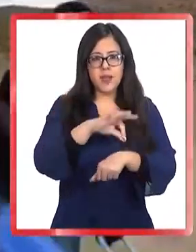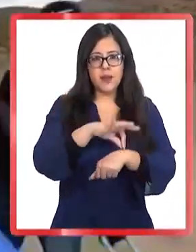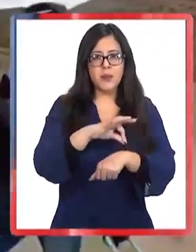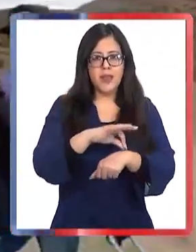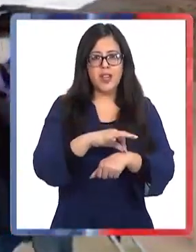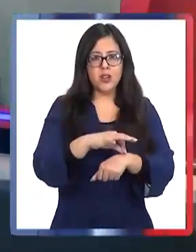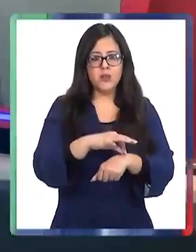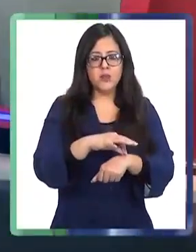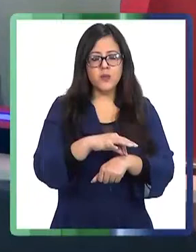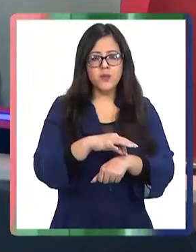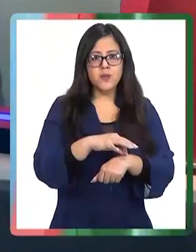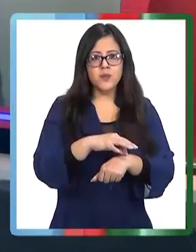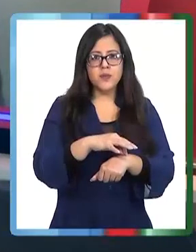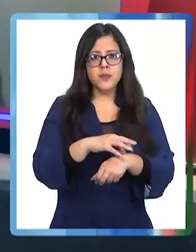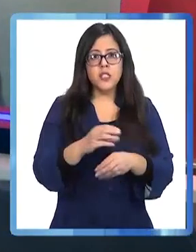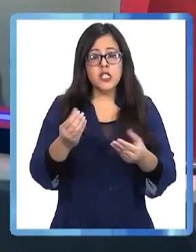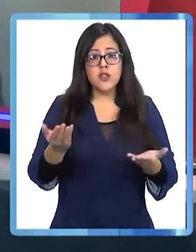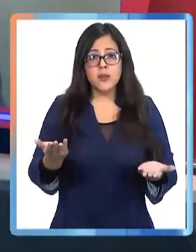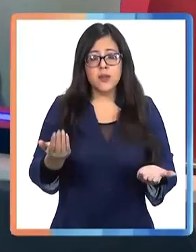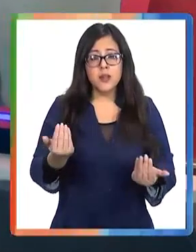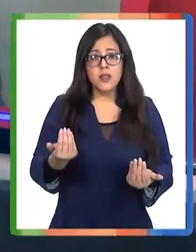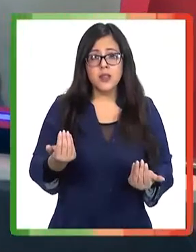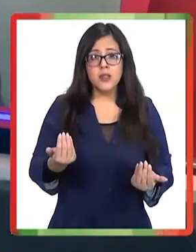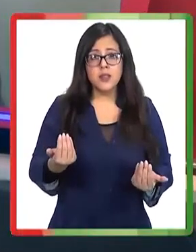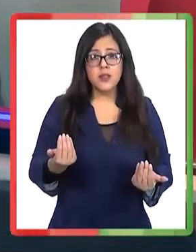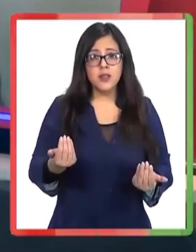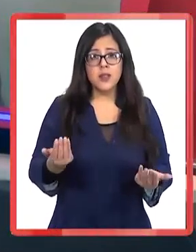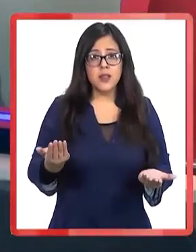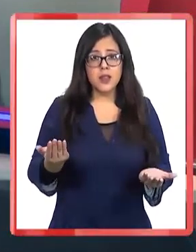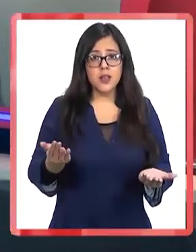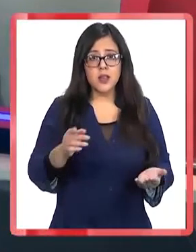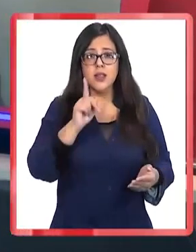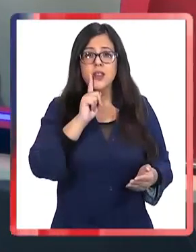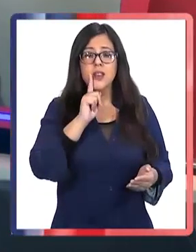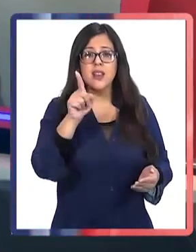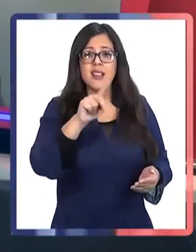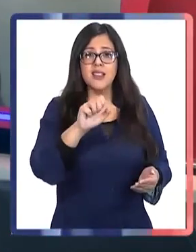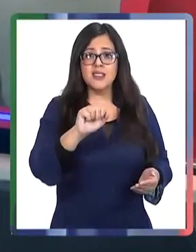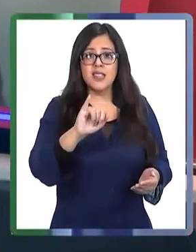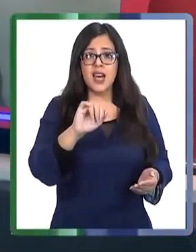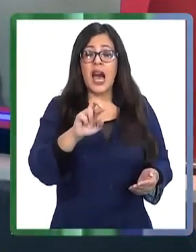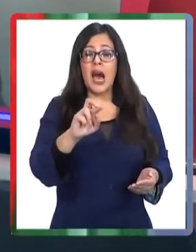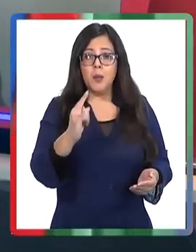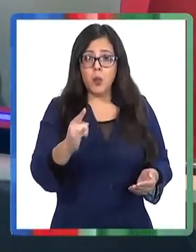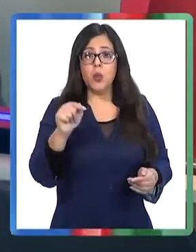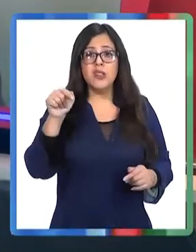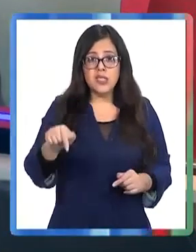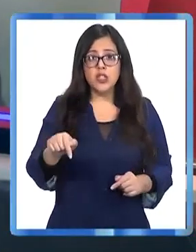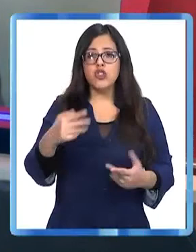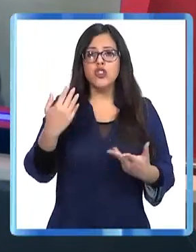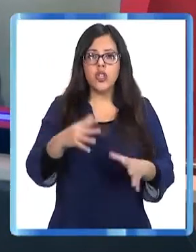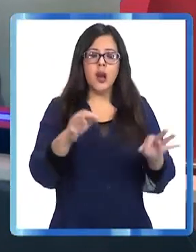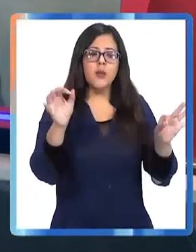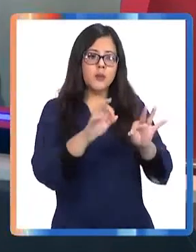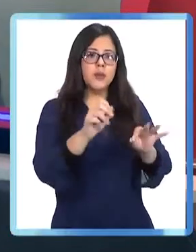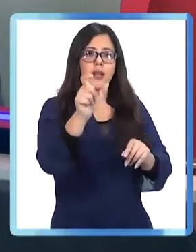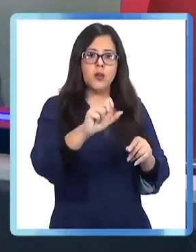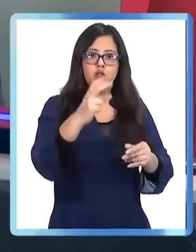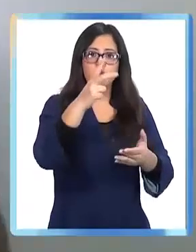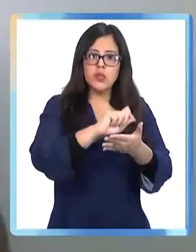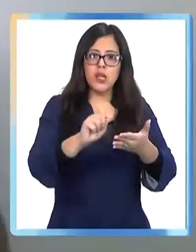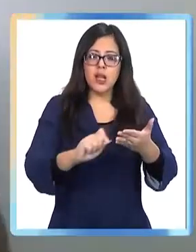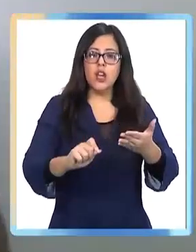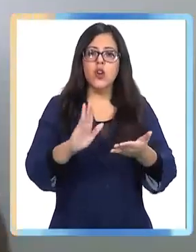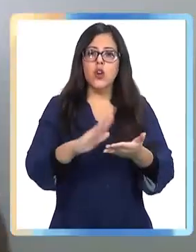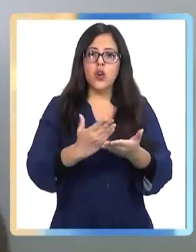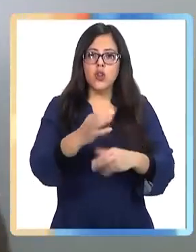de urgencia en nuestro consultorio, y obviamente necesitamos al menos contar con un SAPU, y eso es lo que le hemos planteado al subsecretario